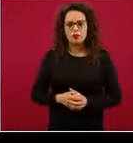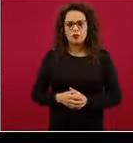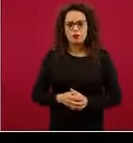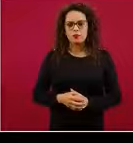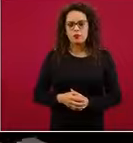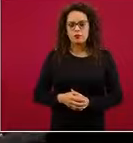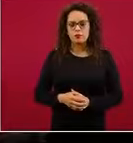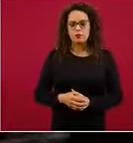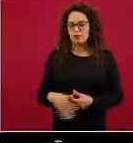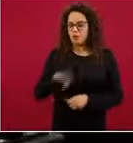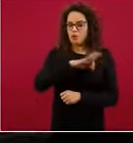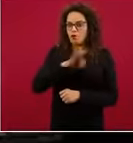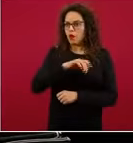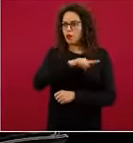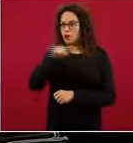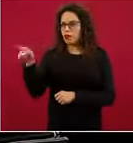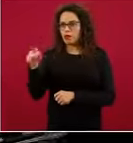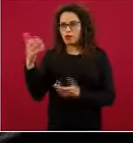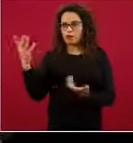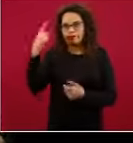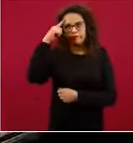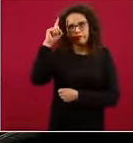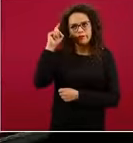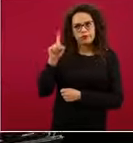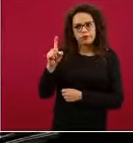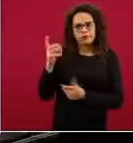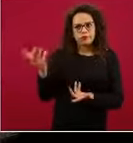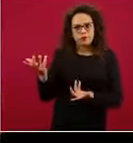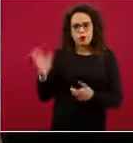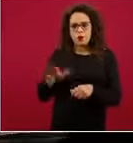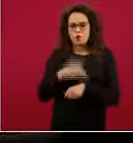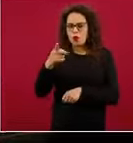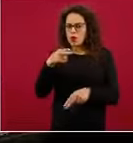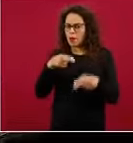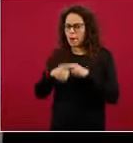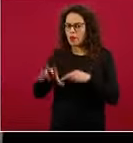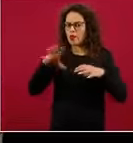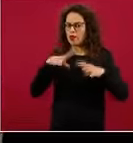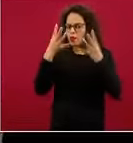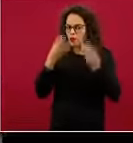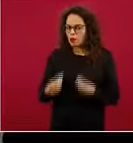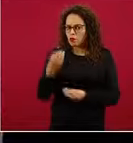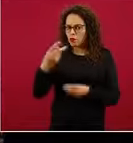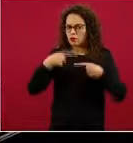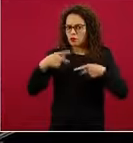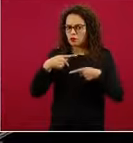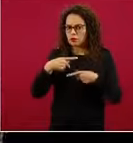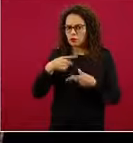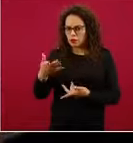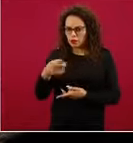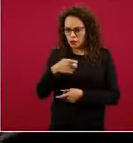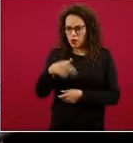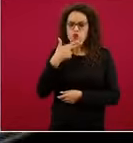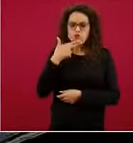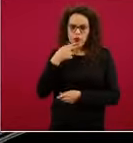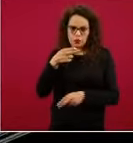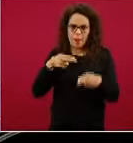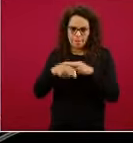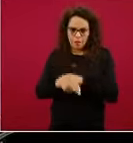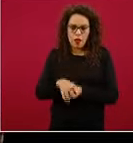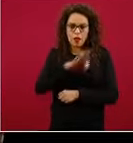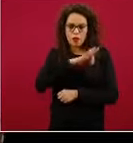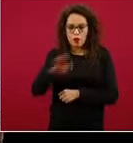cosas están saliendo de control para que en el sistema que transporta más mexicanos ya se hagan pruebas? O sea, ¿no puede haber un poco de caos, si se